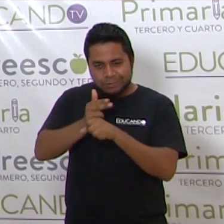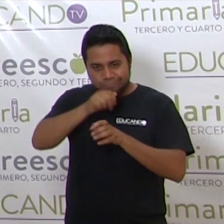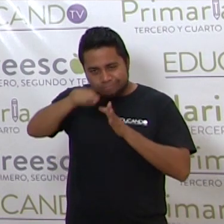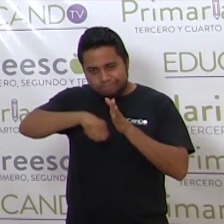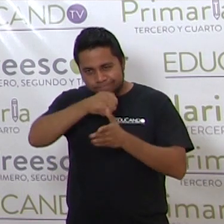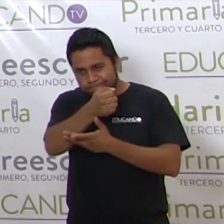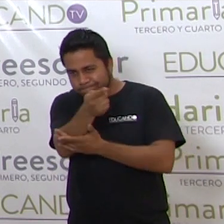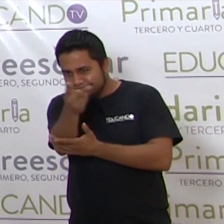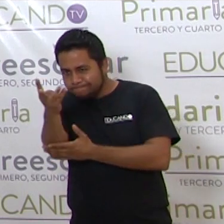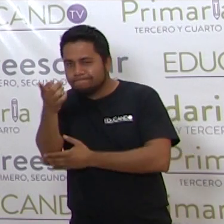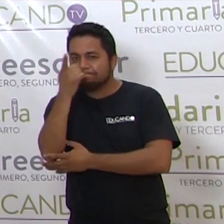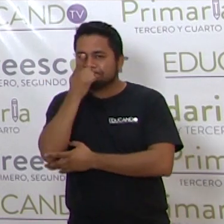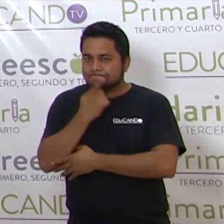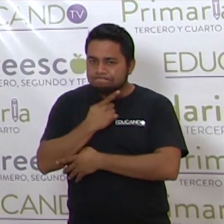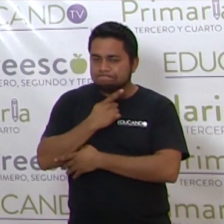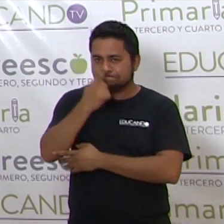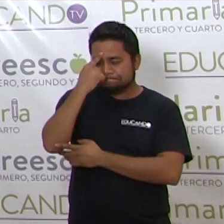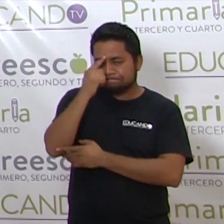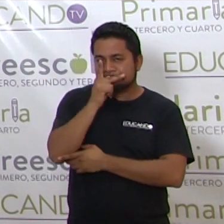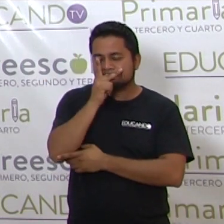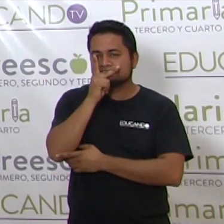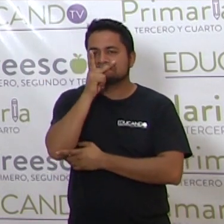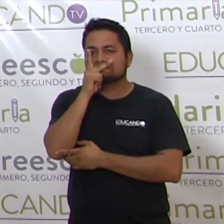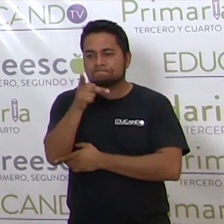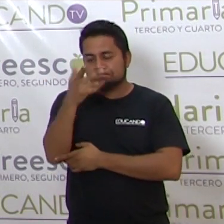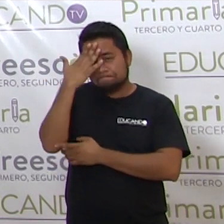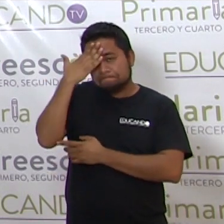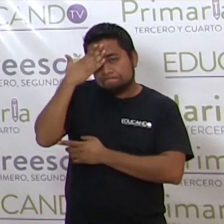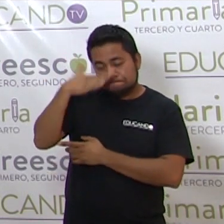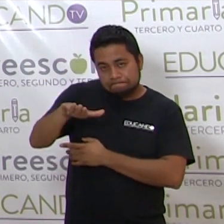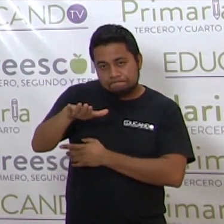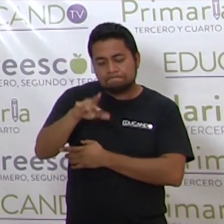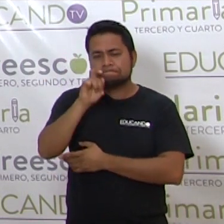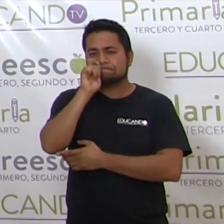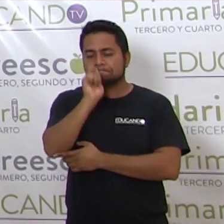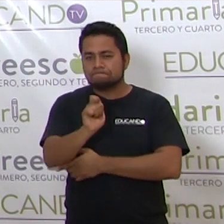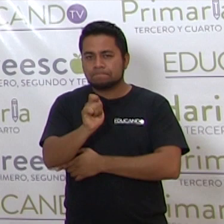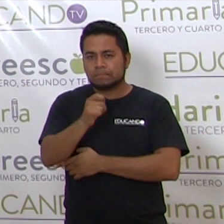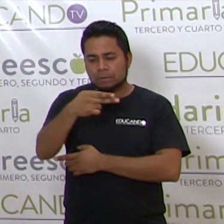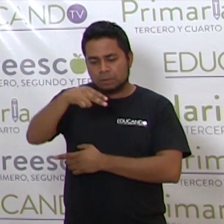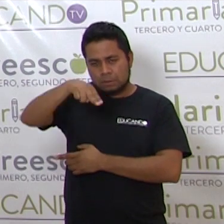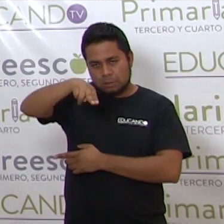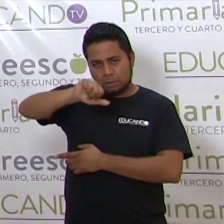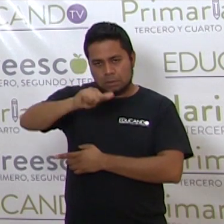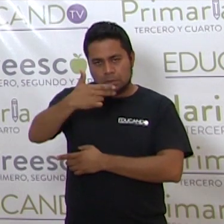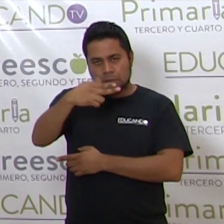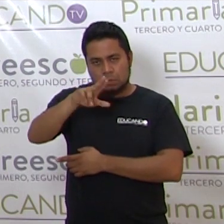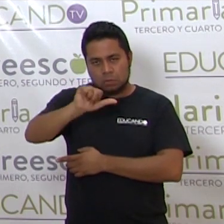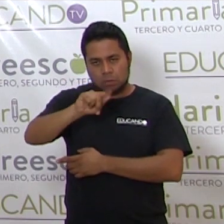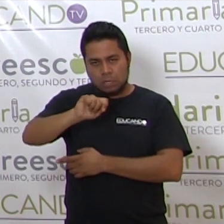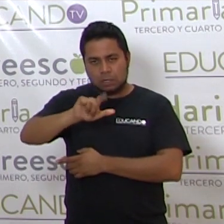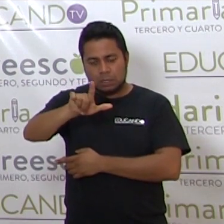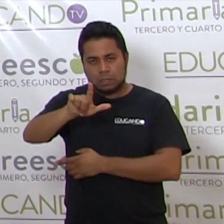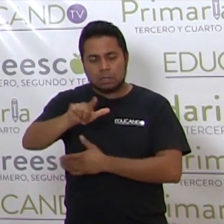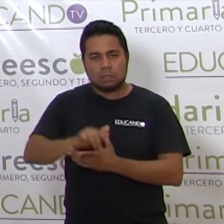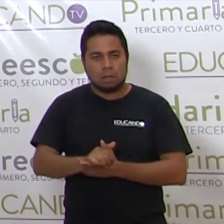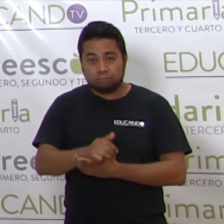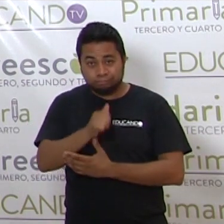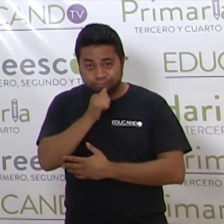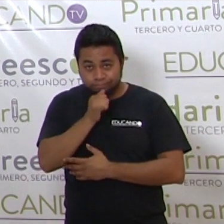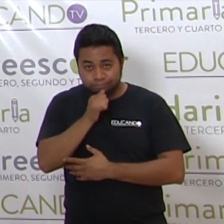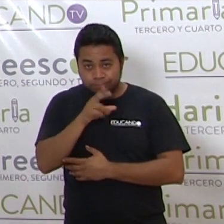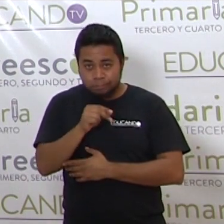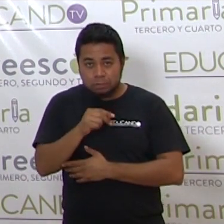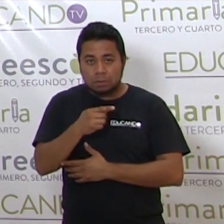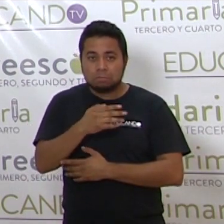puede decirme una palabra que ustedes sepan que es esta en náhuatl no bueno pues